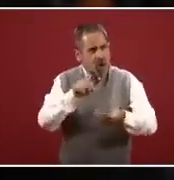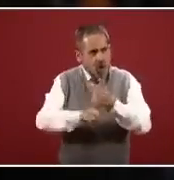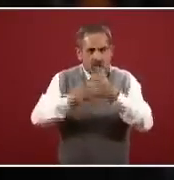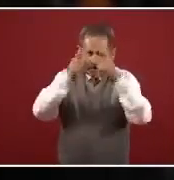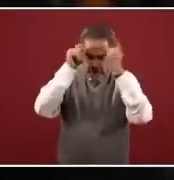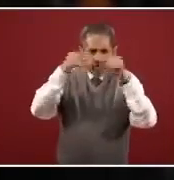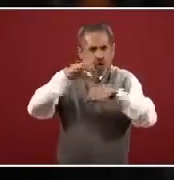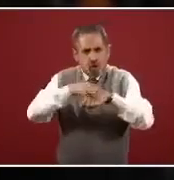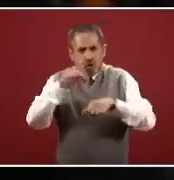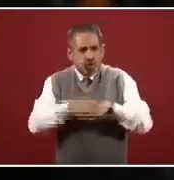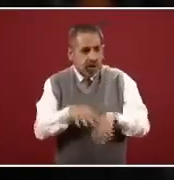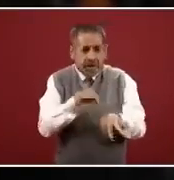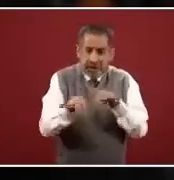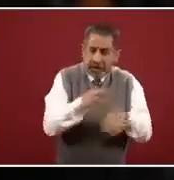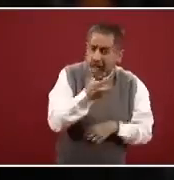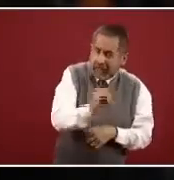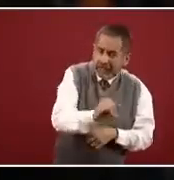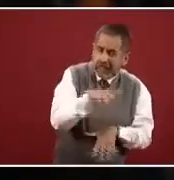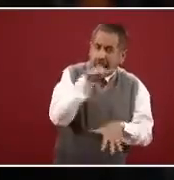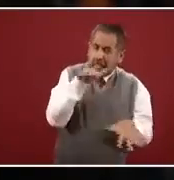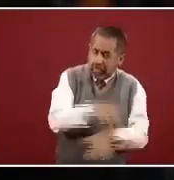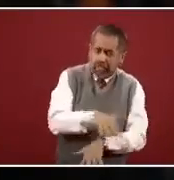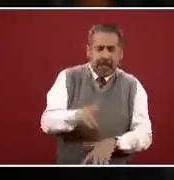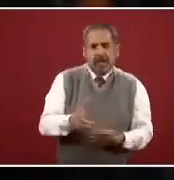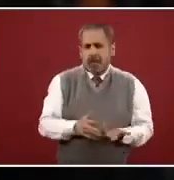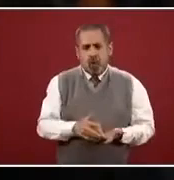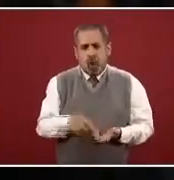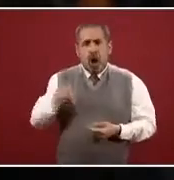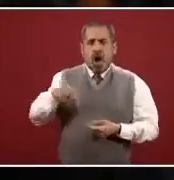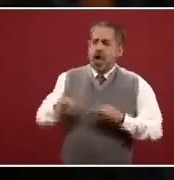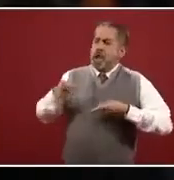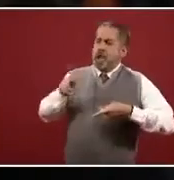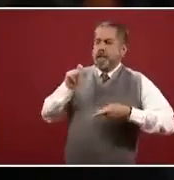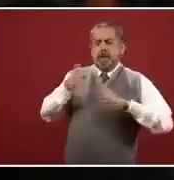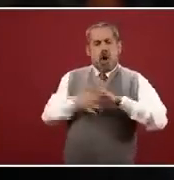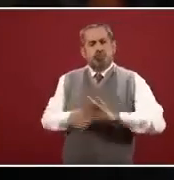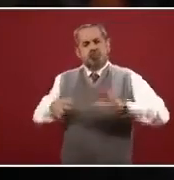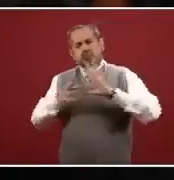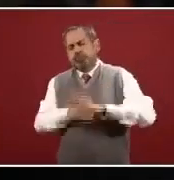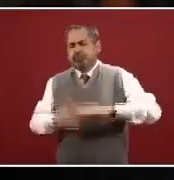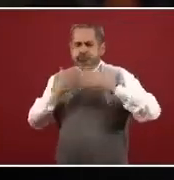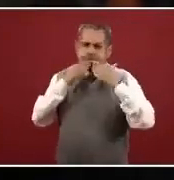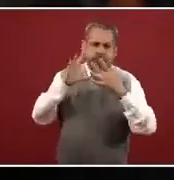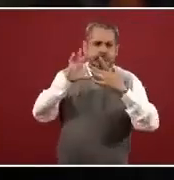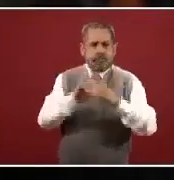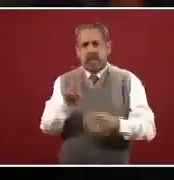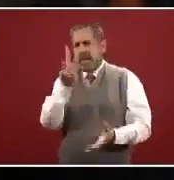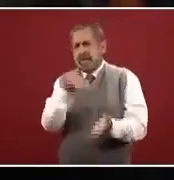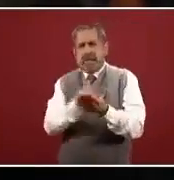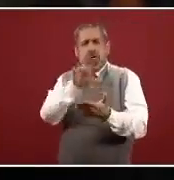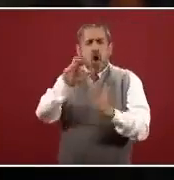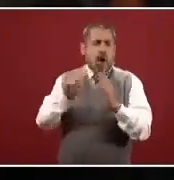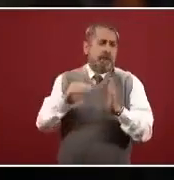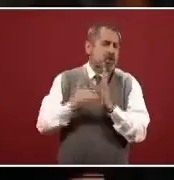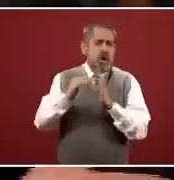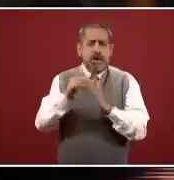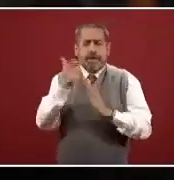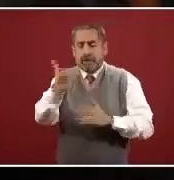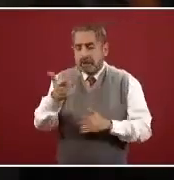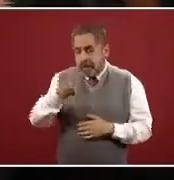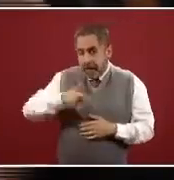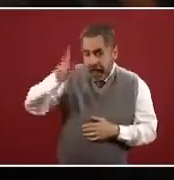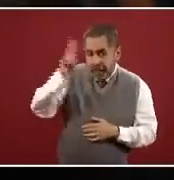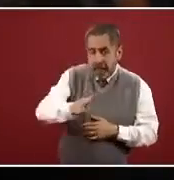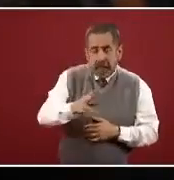en esas condiciones trabajando. Y que aquí se hagan los planes, se vean muy bien, se vean muy bonitos, se hable de 3.500 millones de pesos y la verdad es